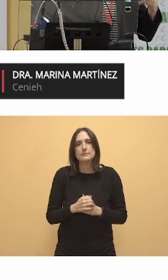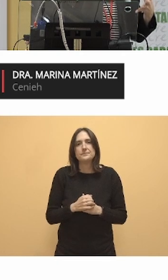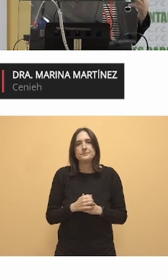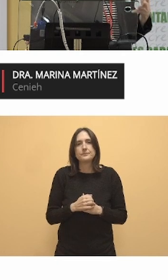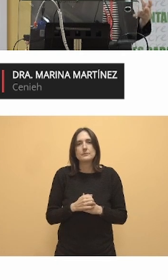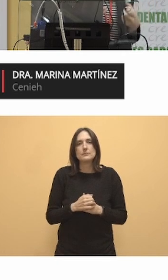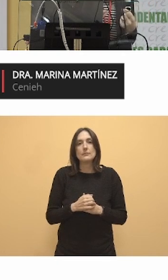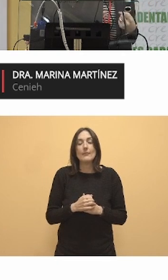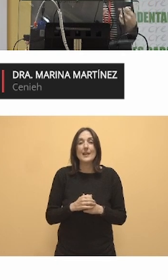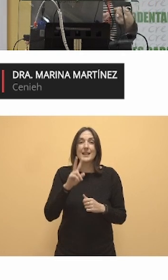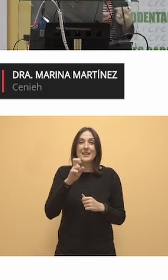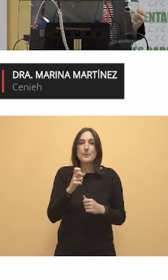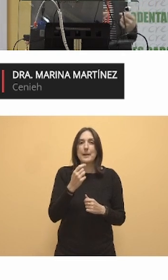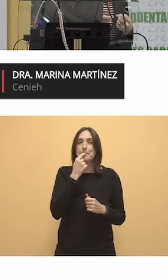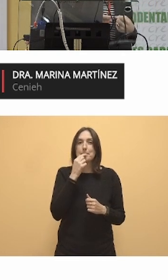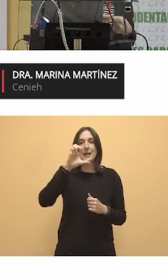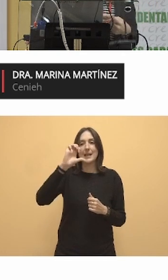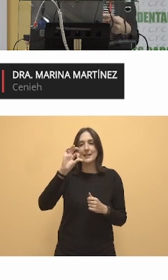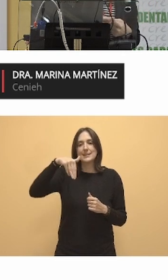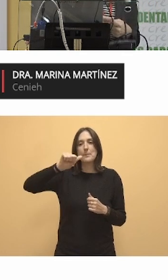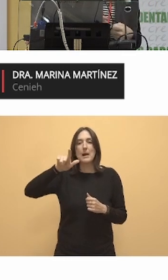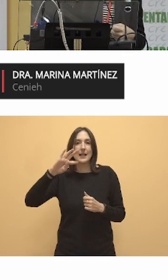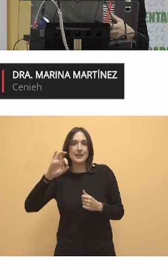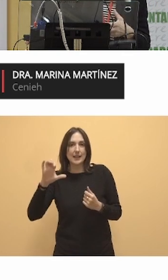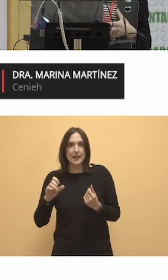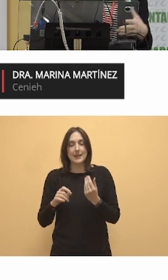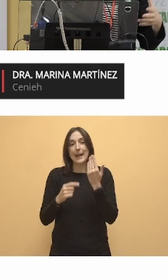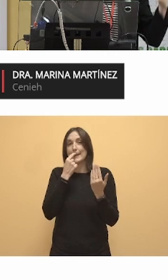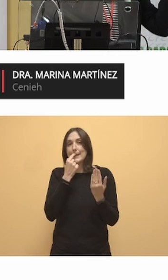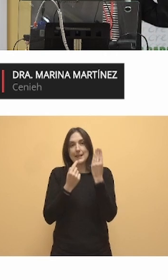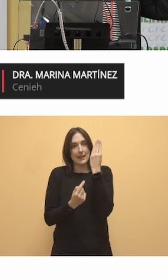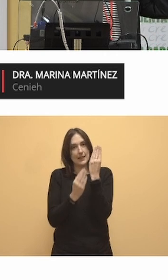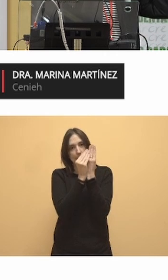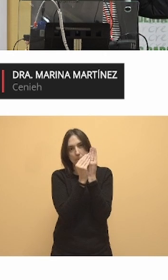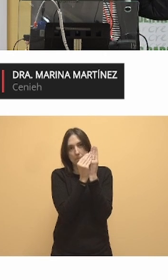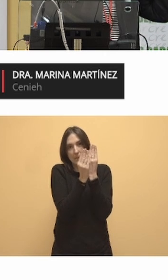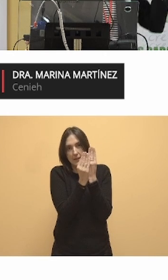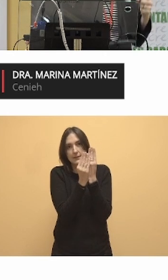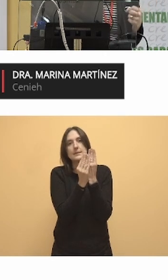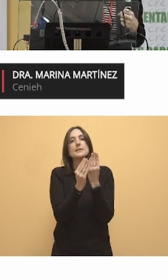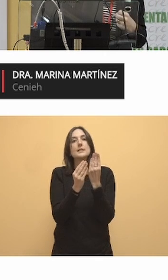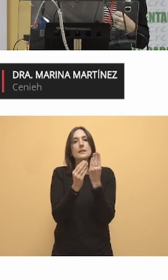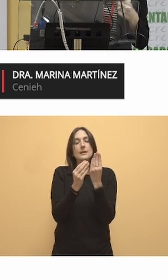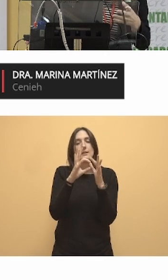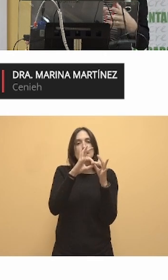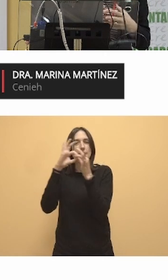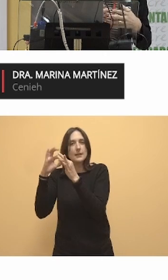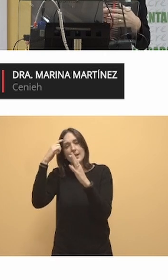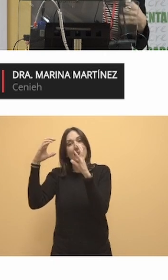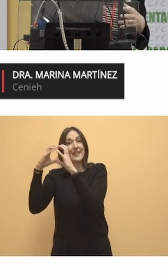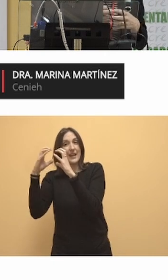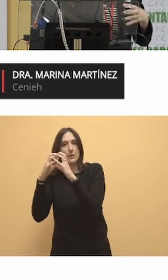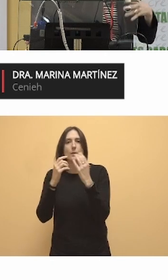En cuanto al grosor del esmalte, algo que aparentemente no tiene importancia, bueno, pues junto a nuestros cerebros, el